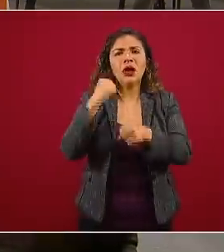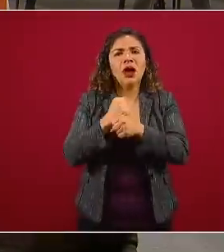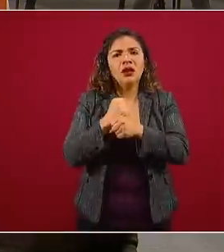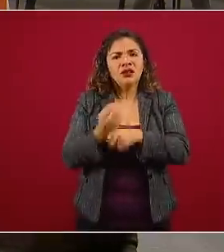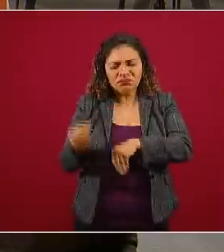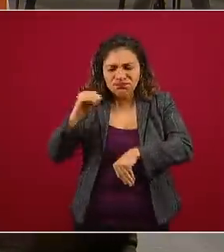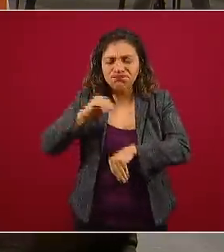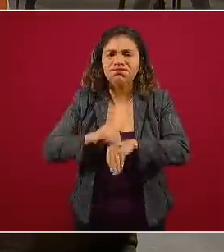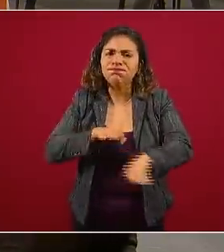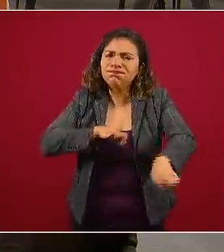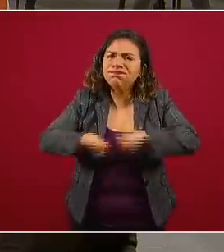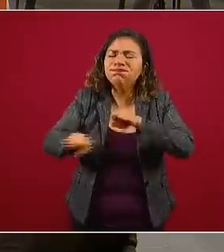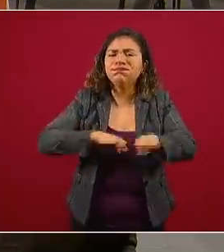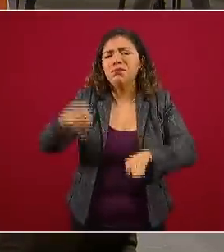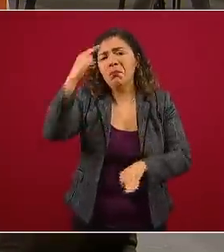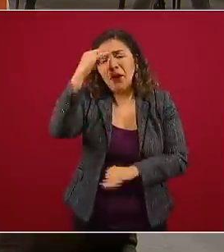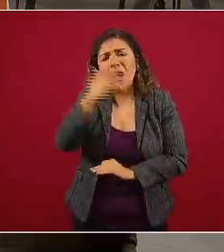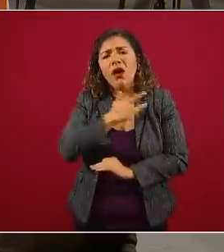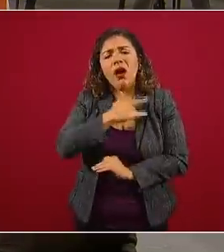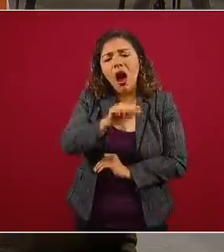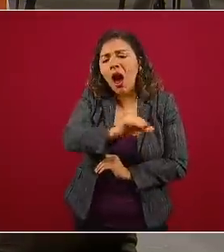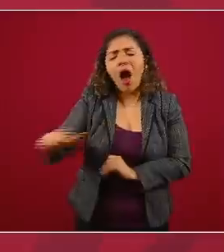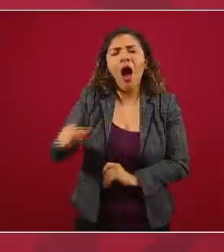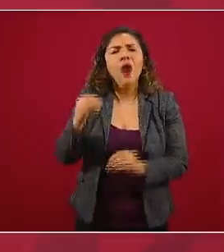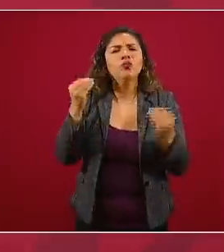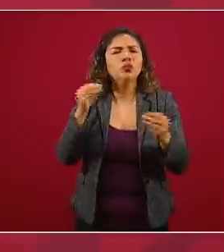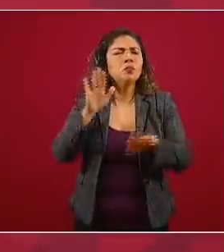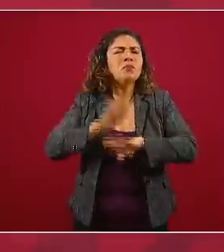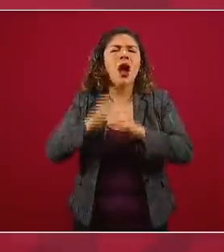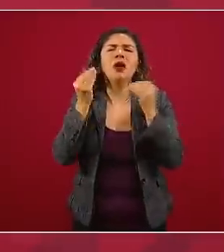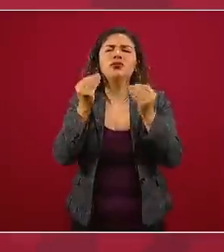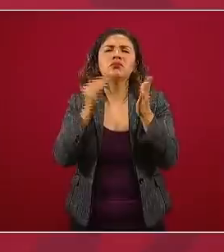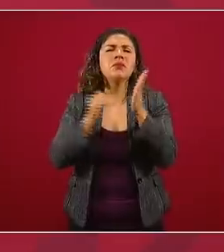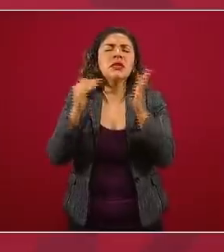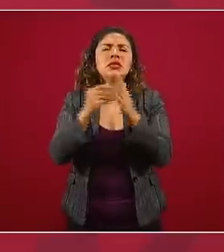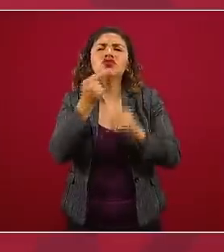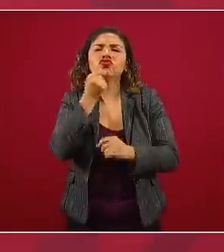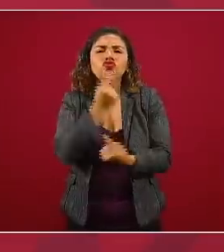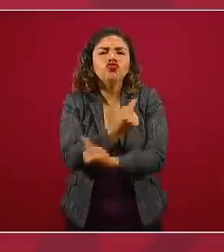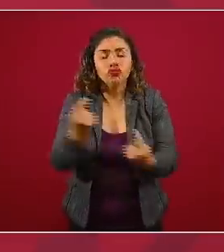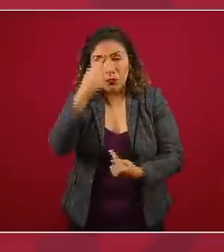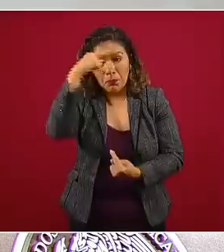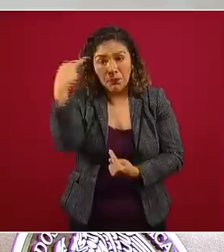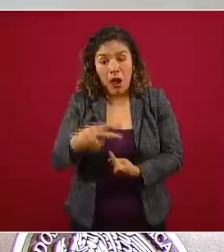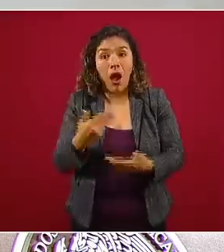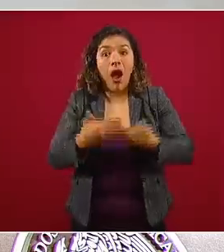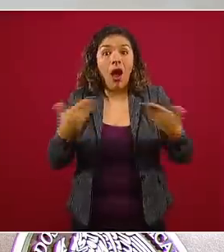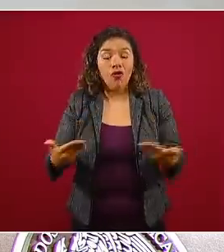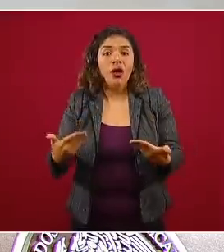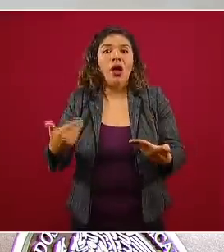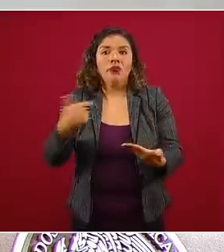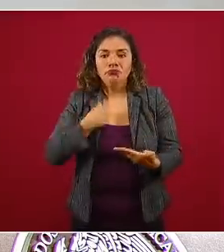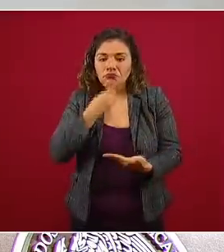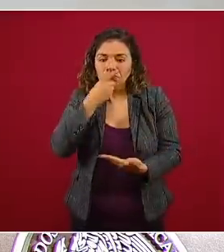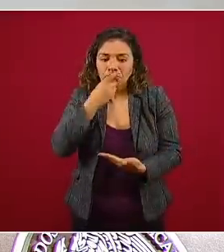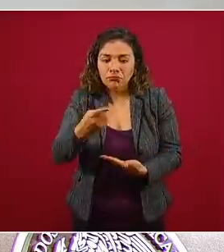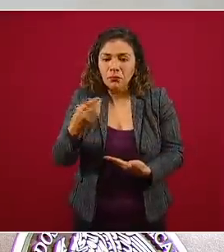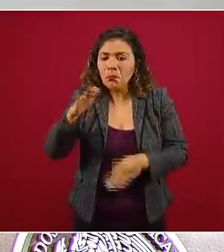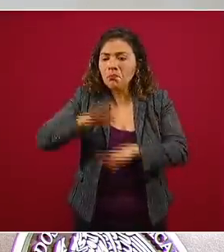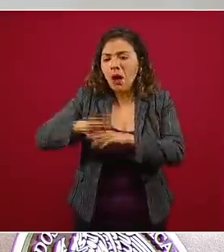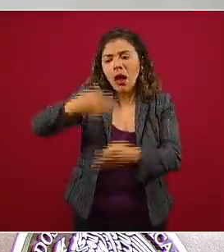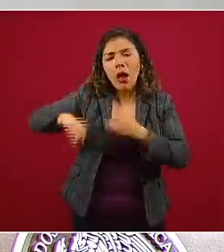corazón de miles de niños mexicanos y hoy hoy nos honra sumarnos a poner de pie a miles de mexicanos que lo